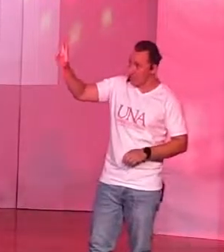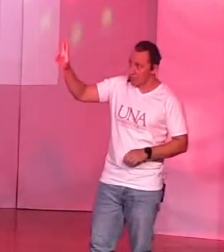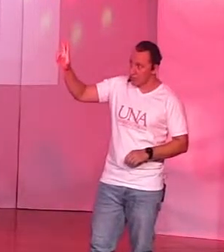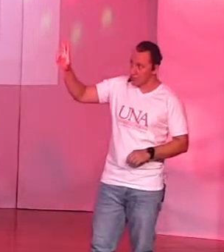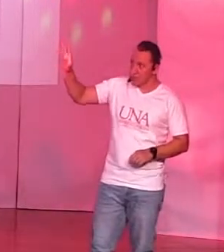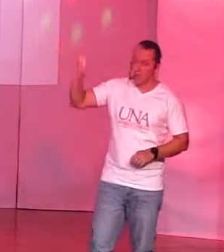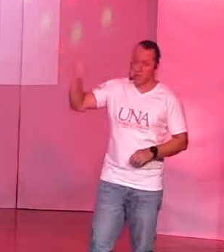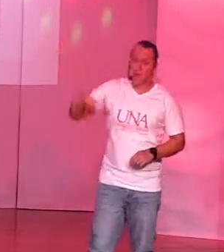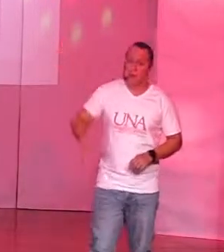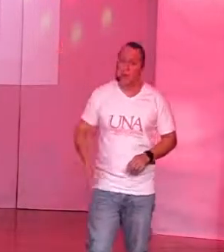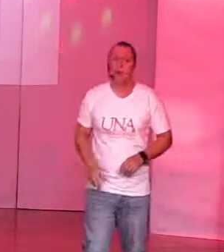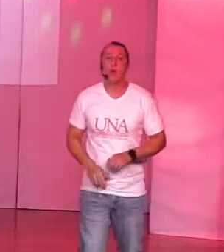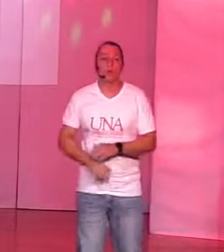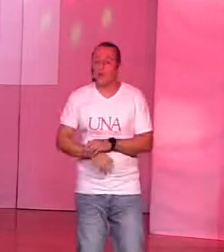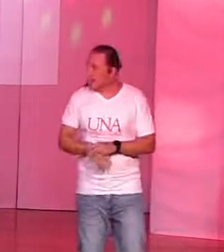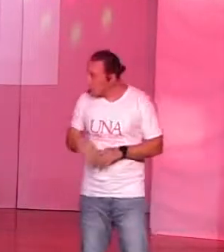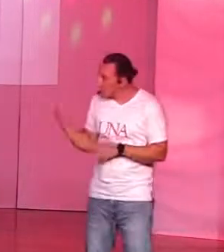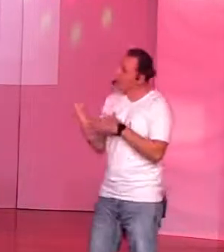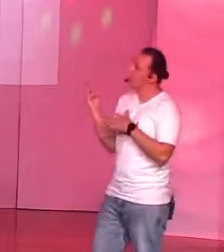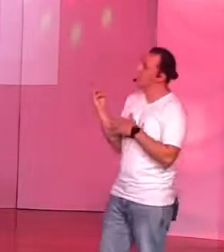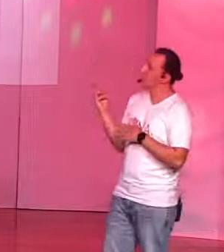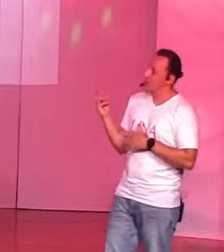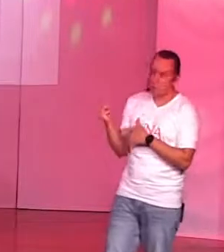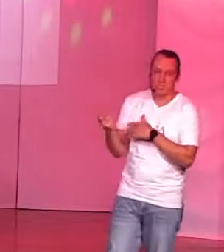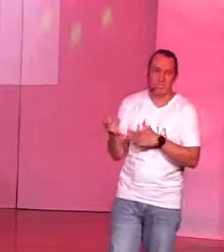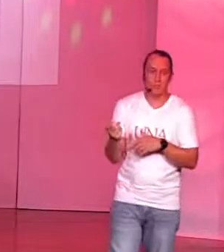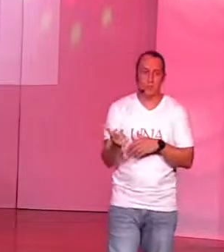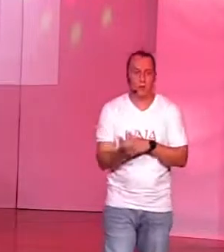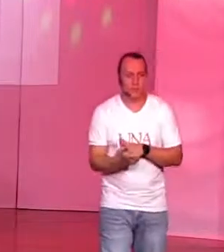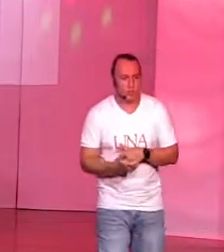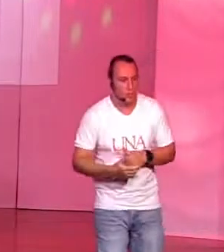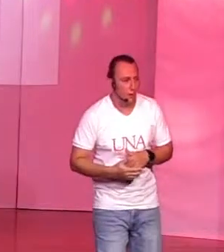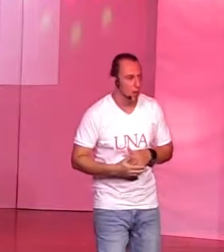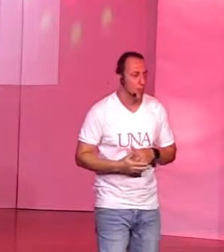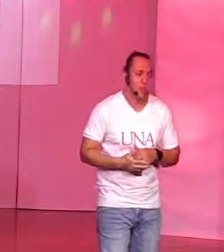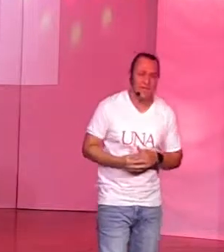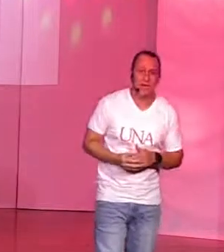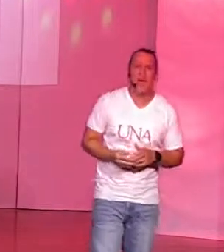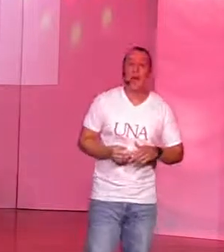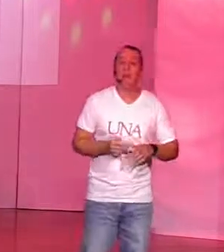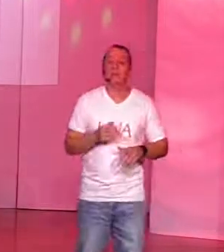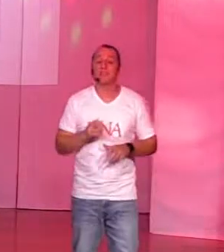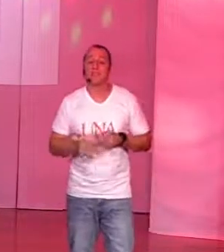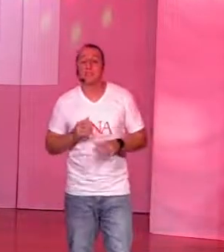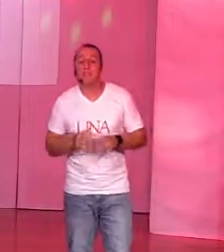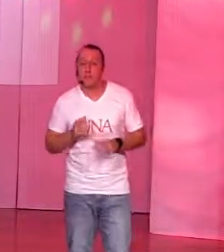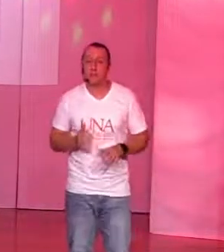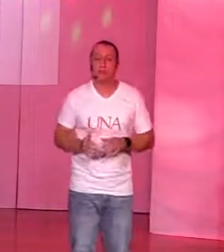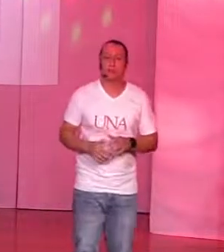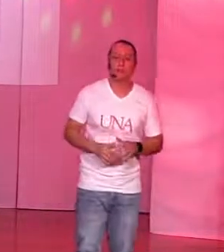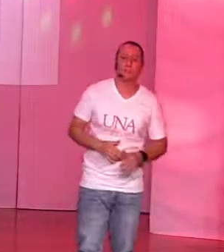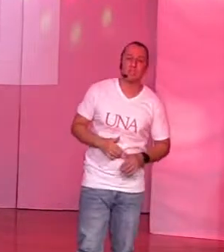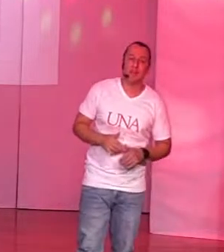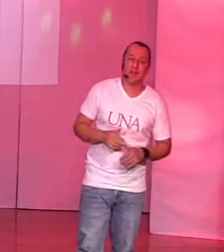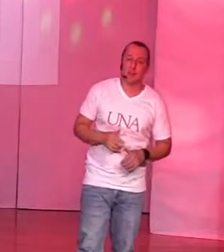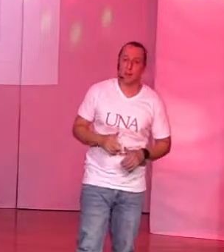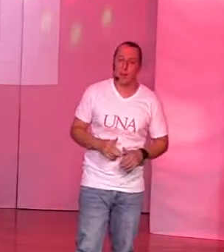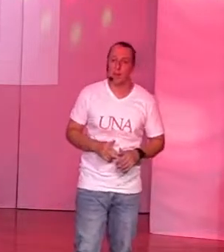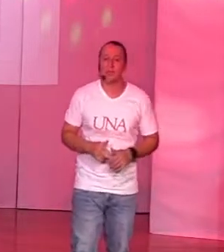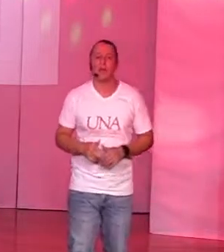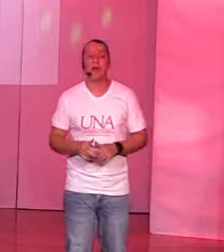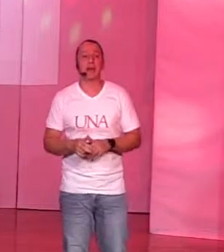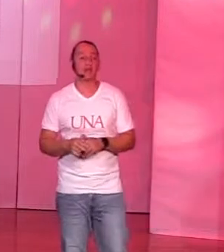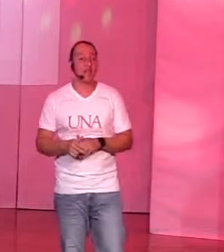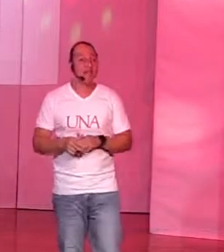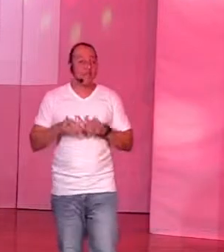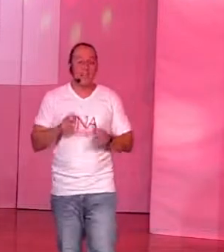departamentos, ¿verdad? Tres. Ok, pero tenemos más premios, queremos seguir dando premios. Entonces, vea lo que vamos a hacer. A partir de este momento, si usted quiere ganarse un